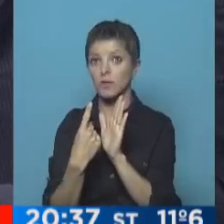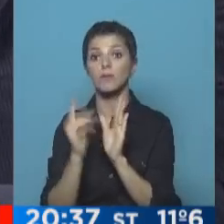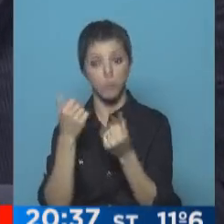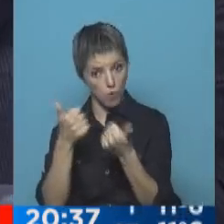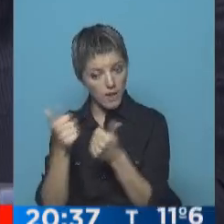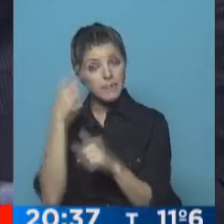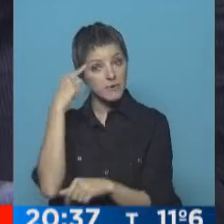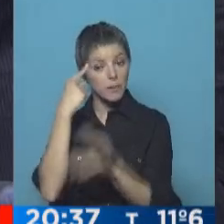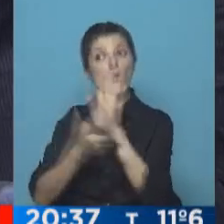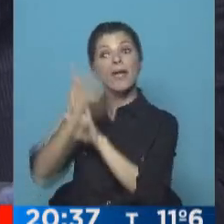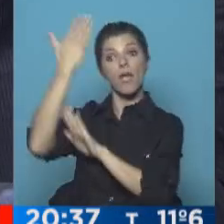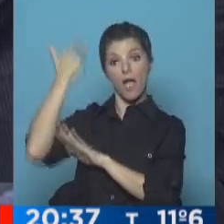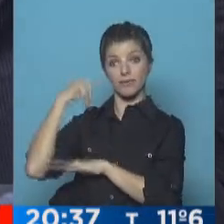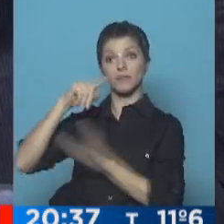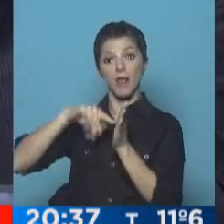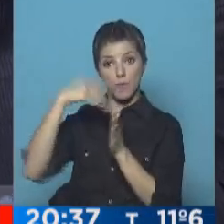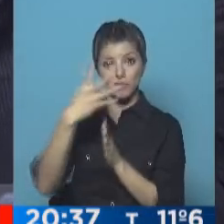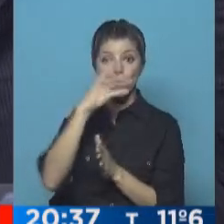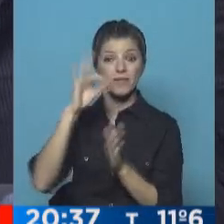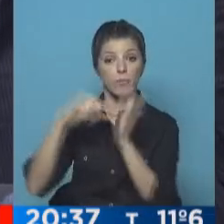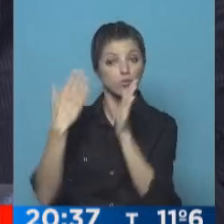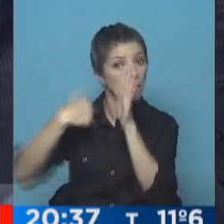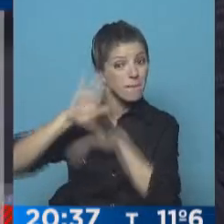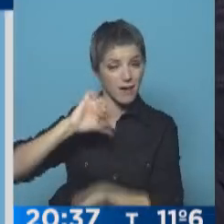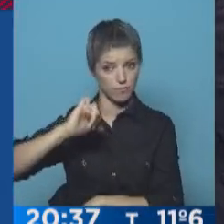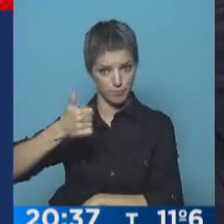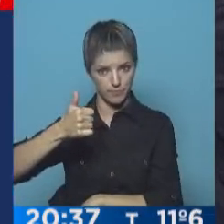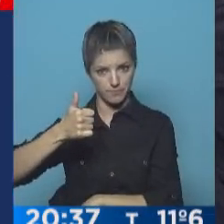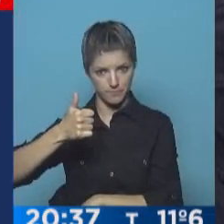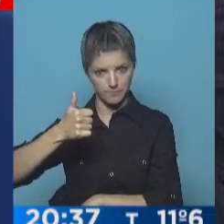haber ganado en la provincia con más de 40 puntos.